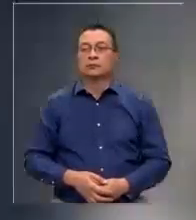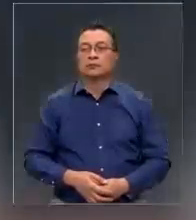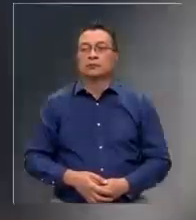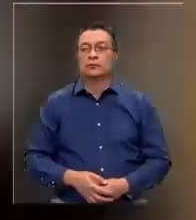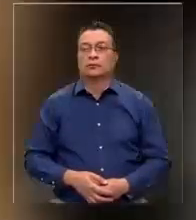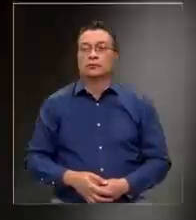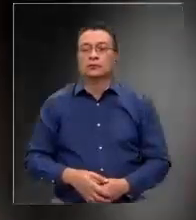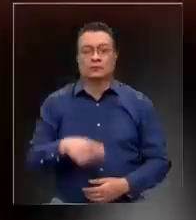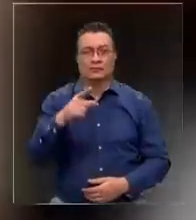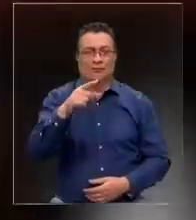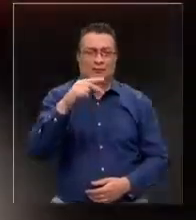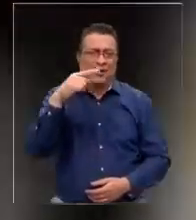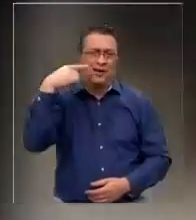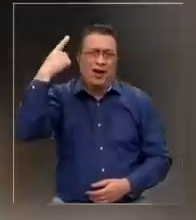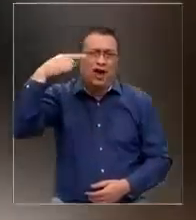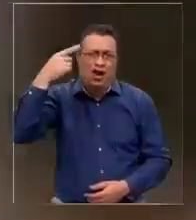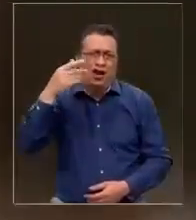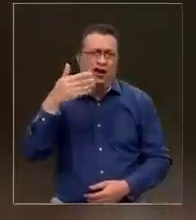¡Qué ridícula!